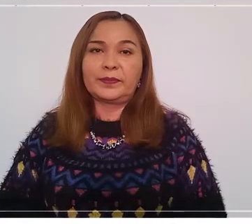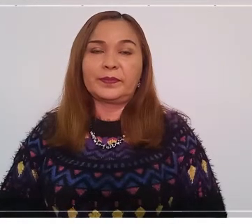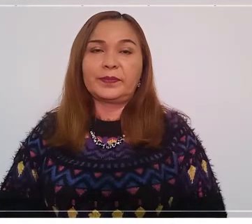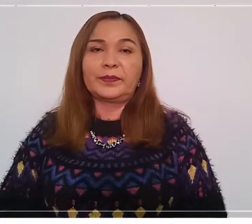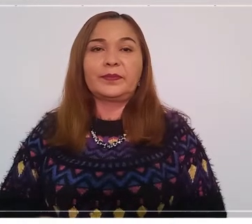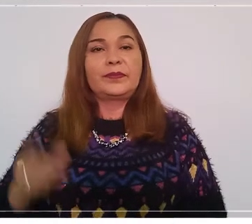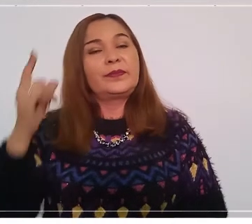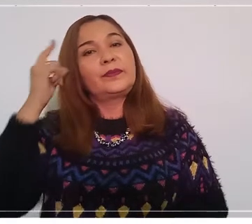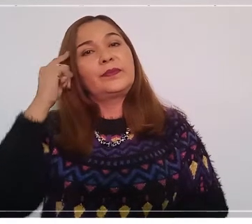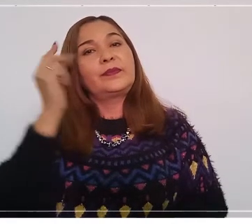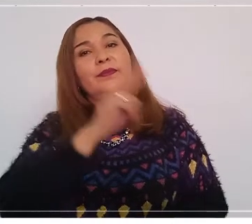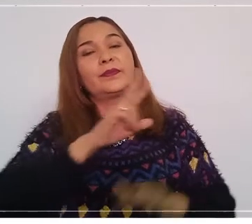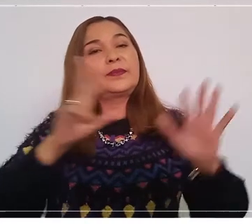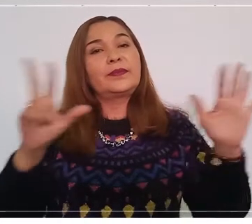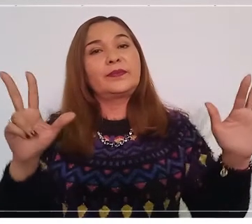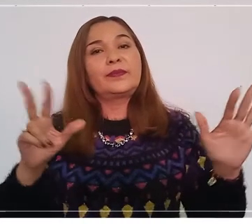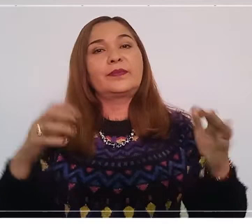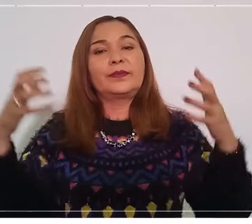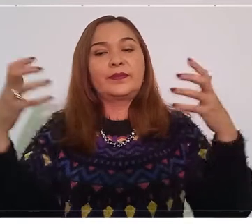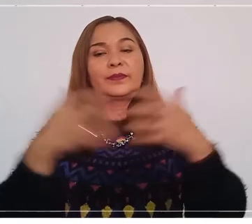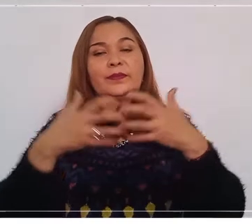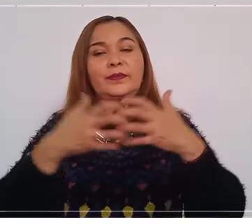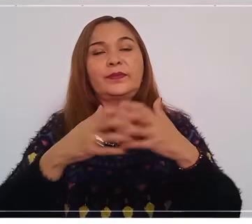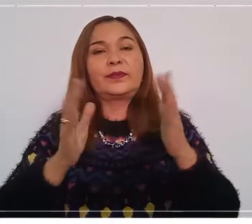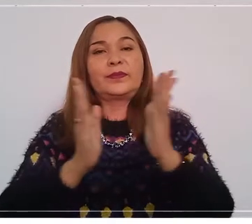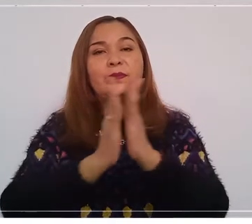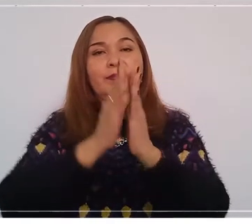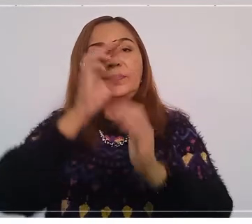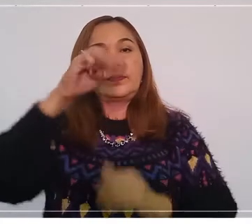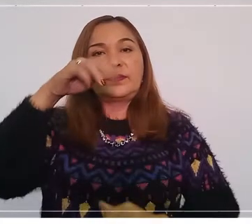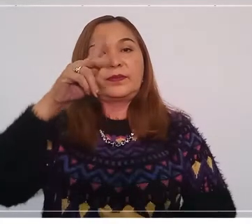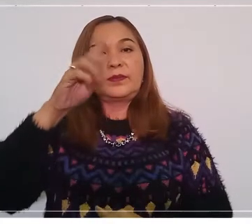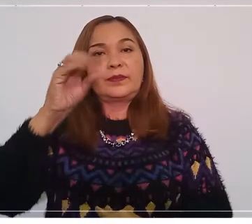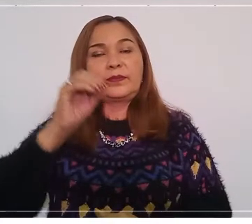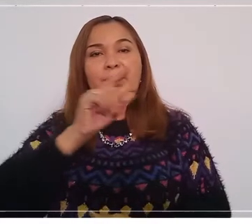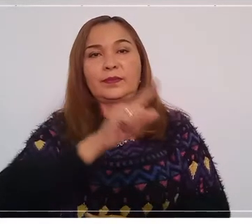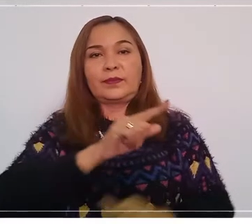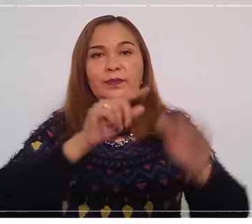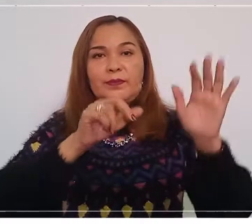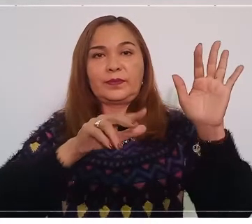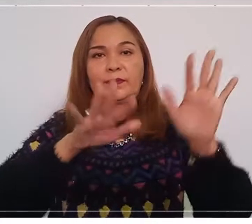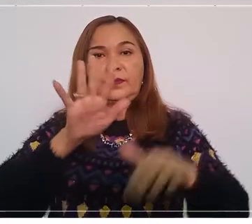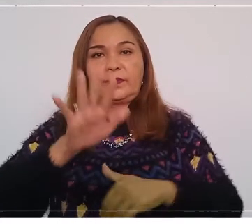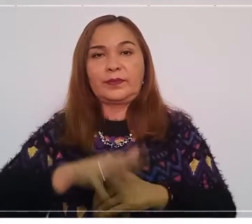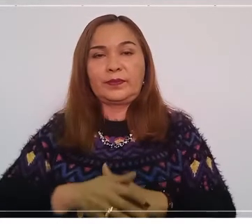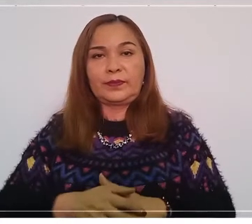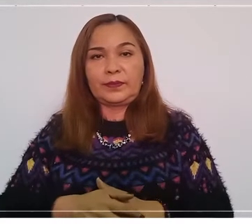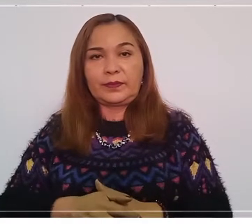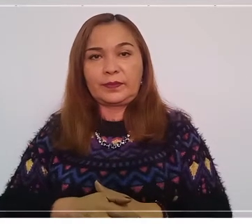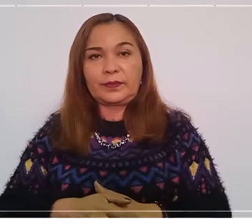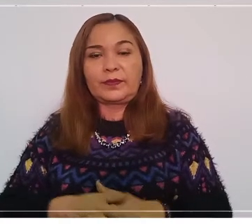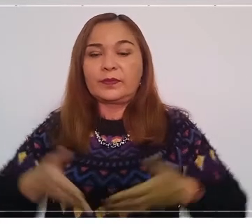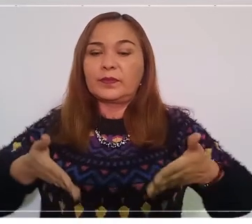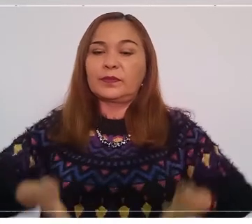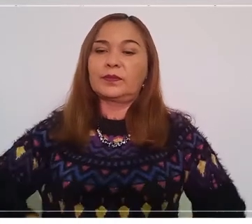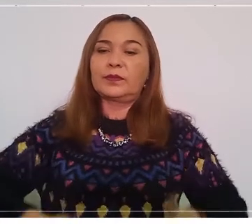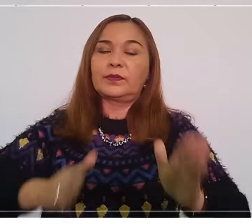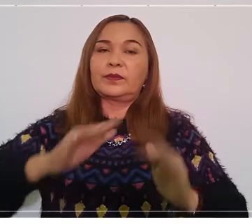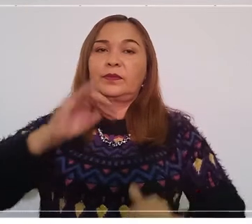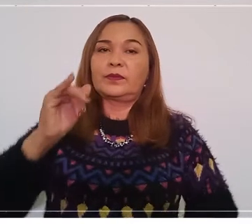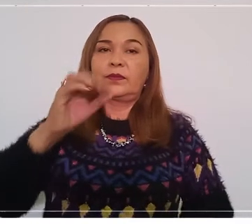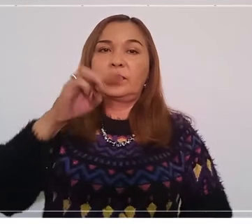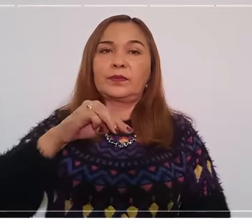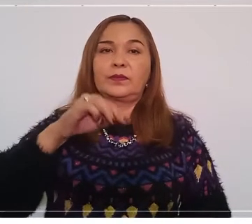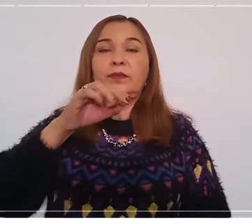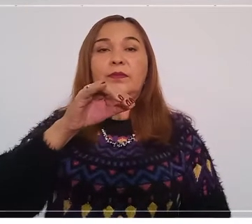día 28 batalla de san mateo 1814 natalicio de